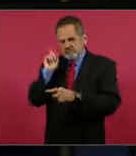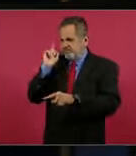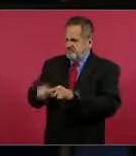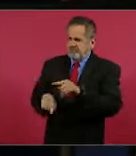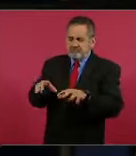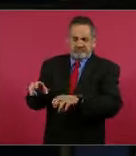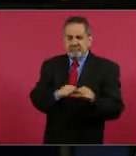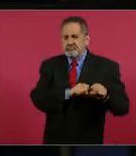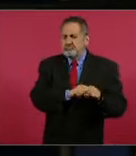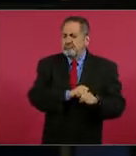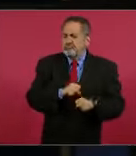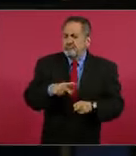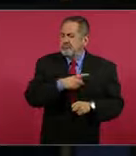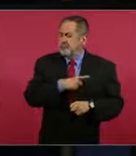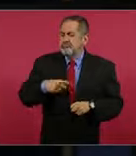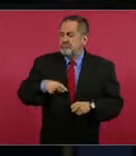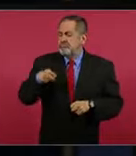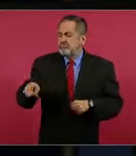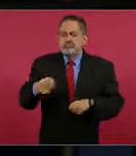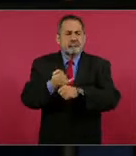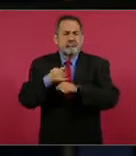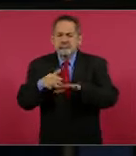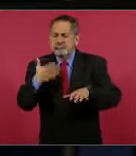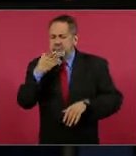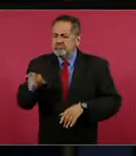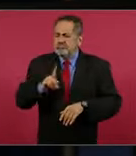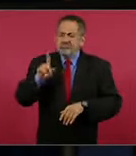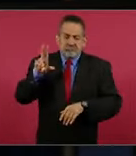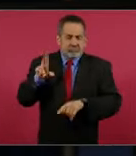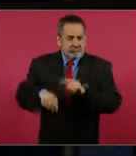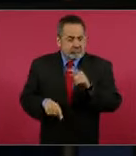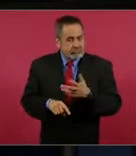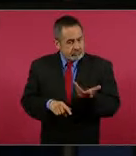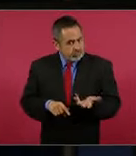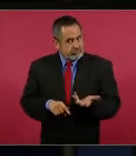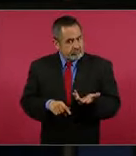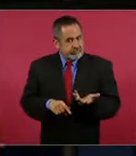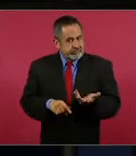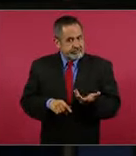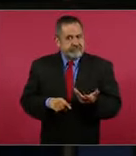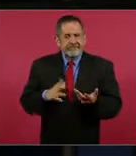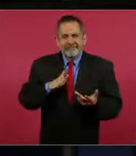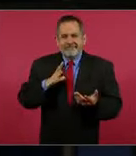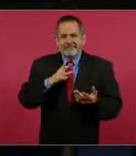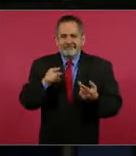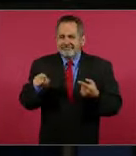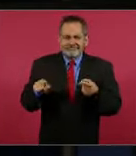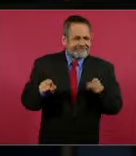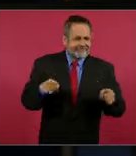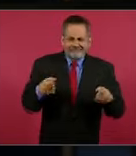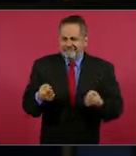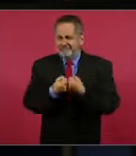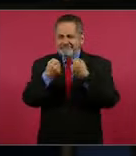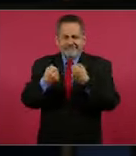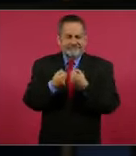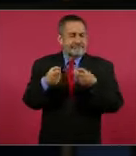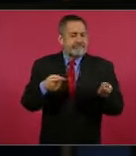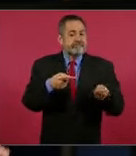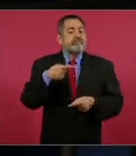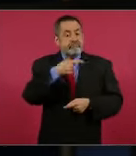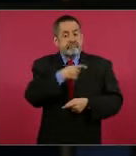públicos porque no estaban informando bien. En fin, hay como varios frentes en los que están pues tratando